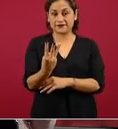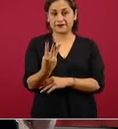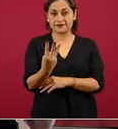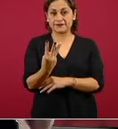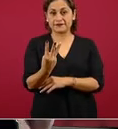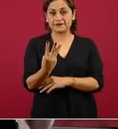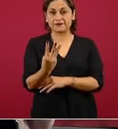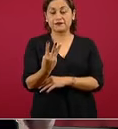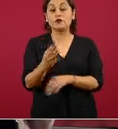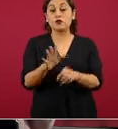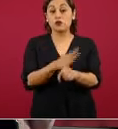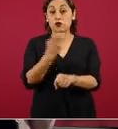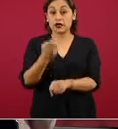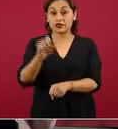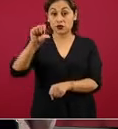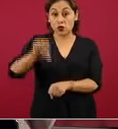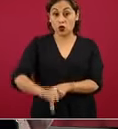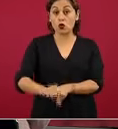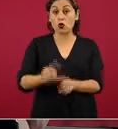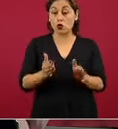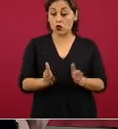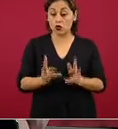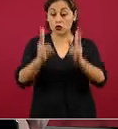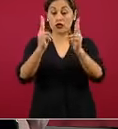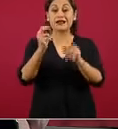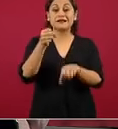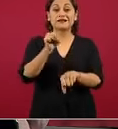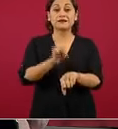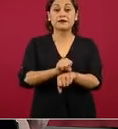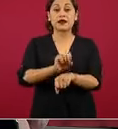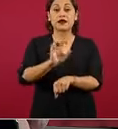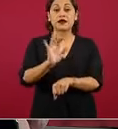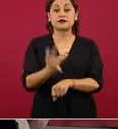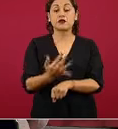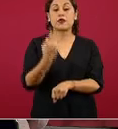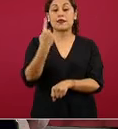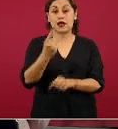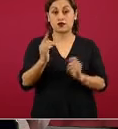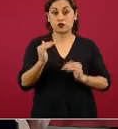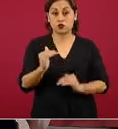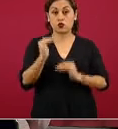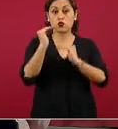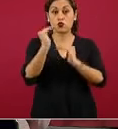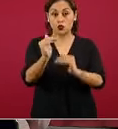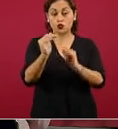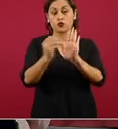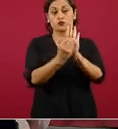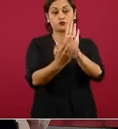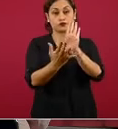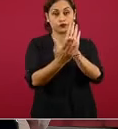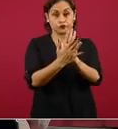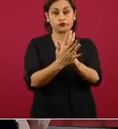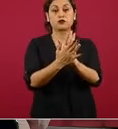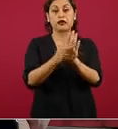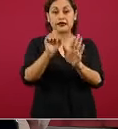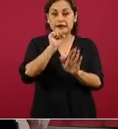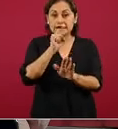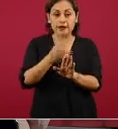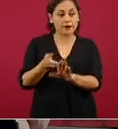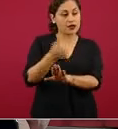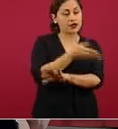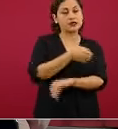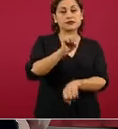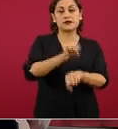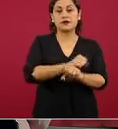gráficas el cierre de la semana 51 y su comparación con la semana 50, aunque